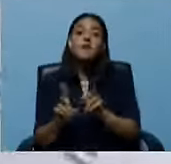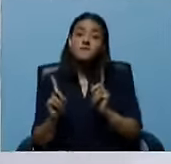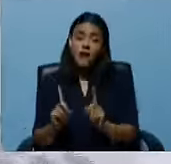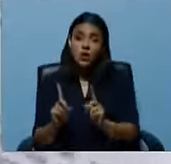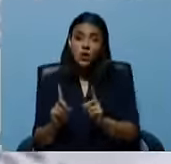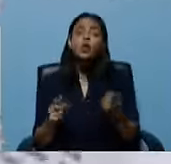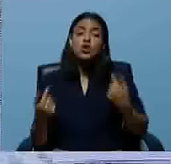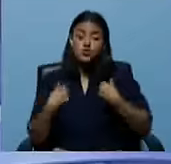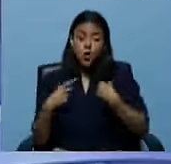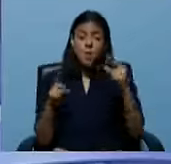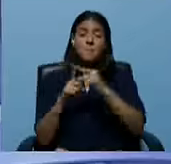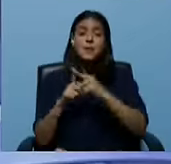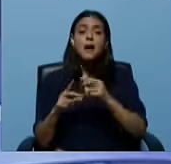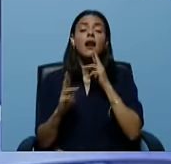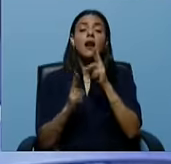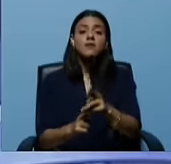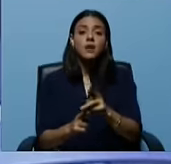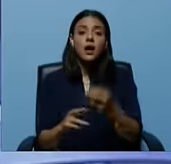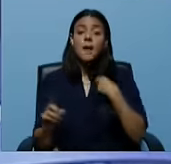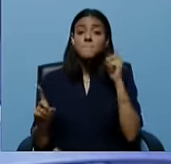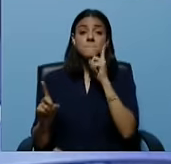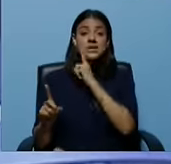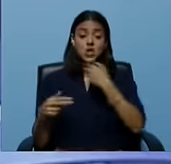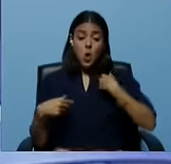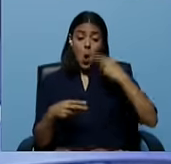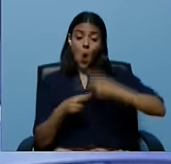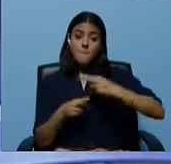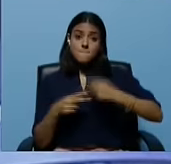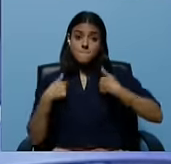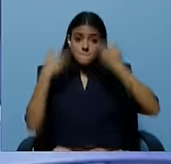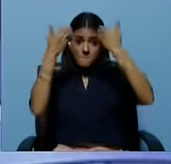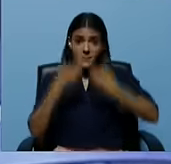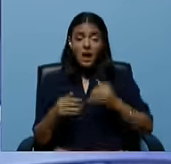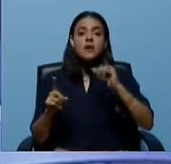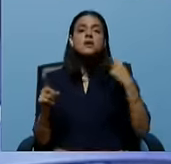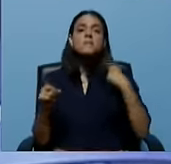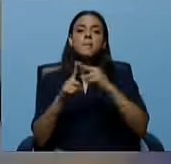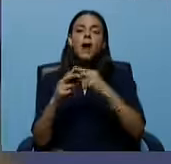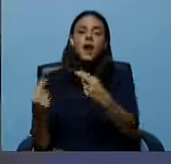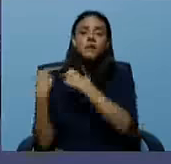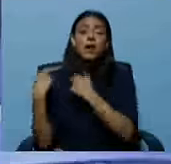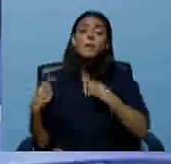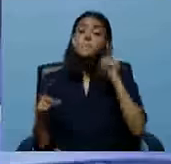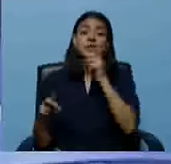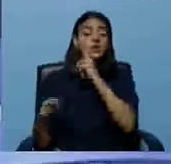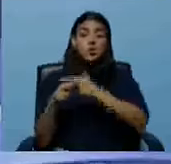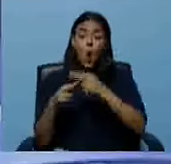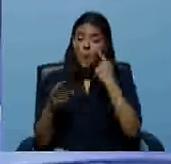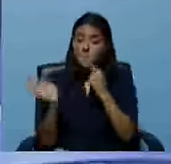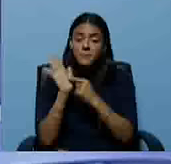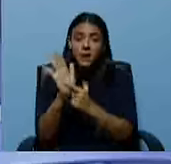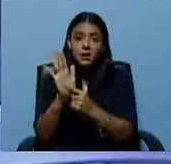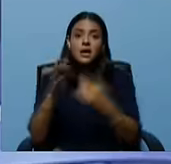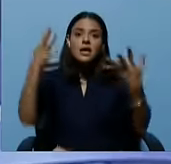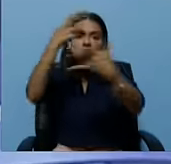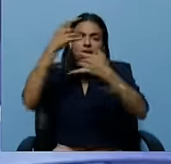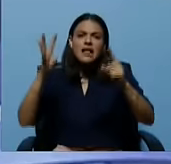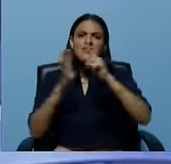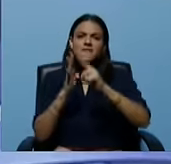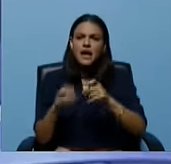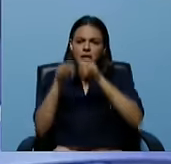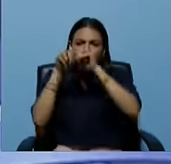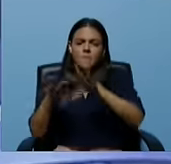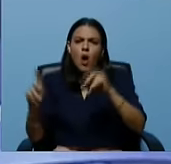que uno tiene. El nombre y la palabra. Y como aparece mi nombre aquí encabezado y ha aparecido distintas